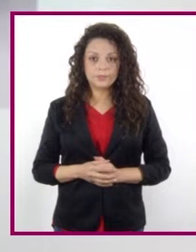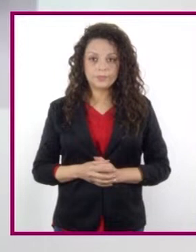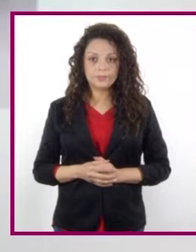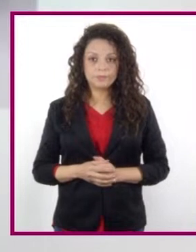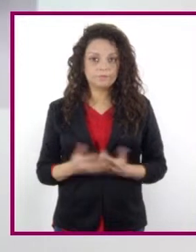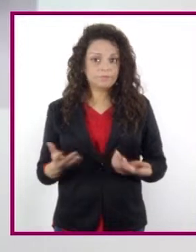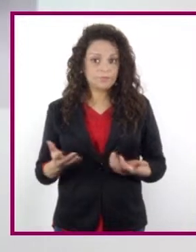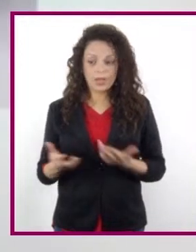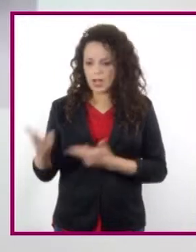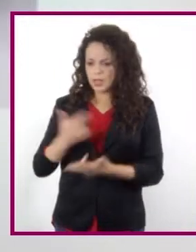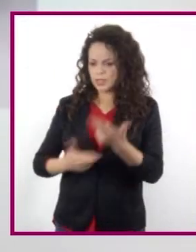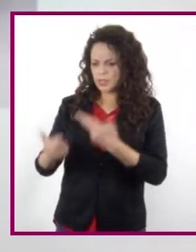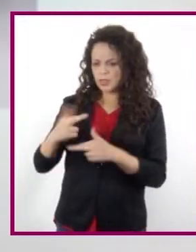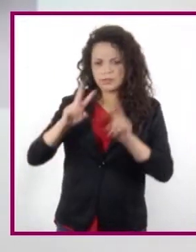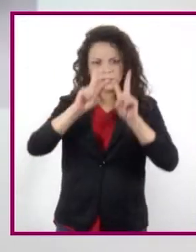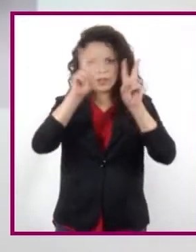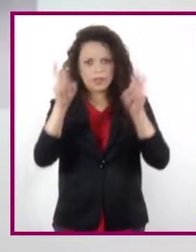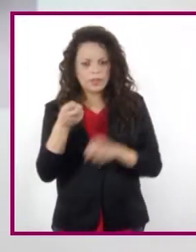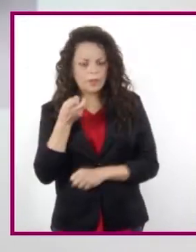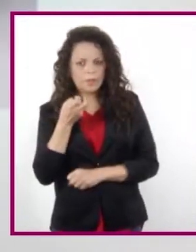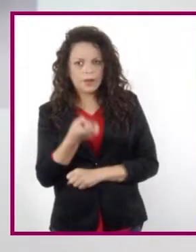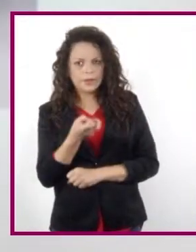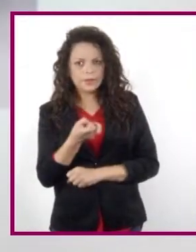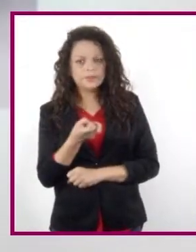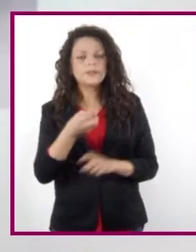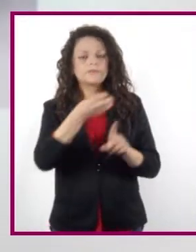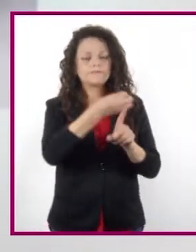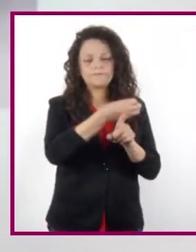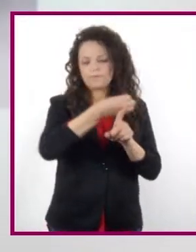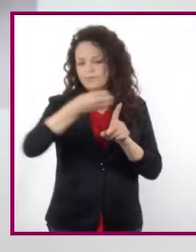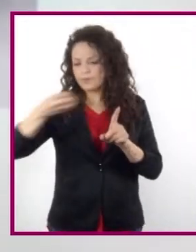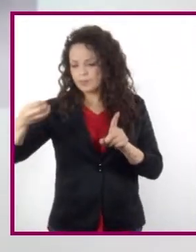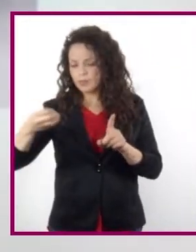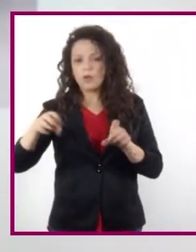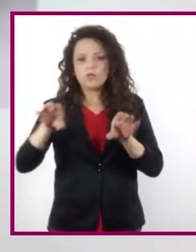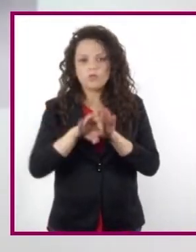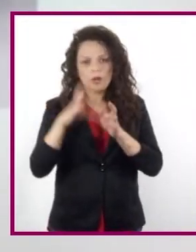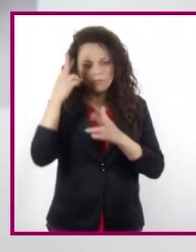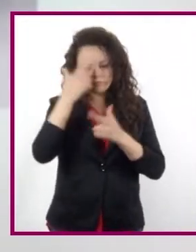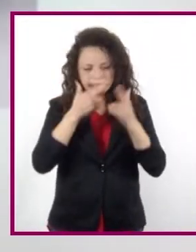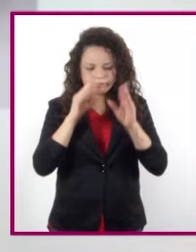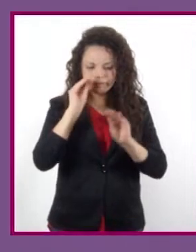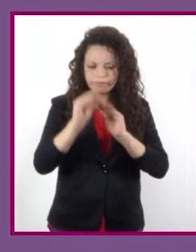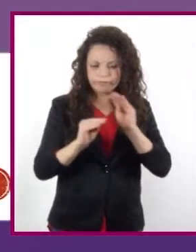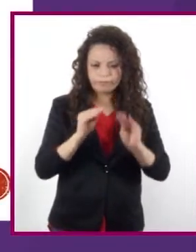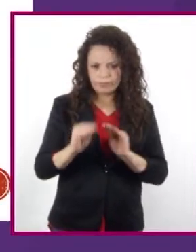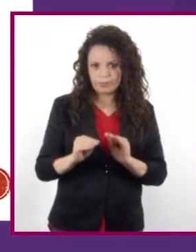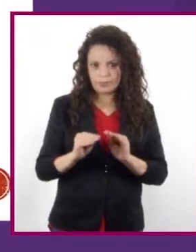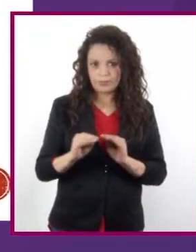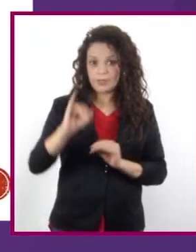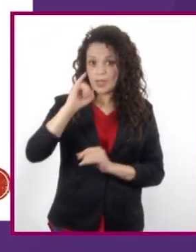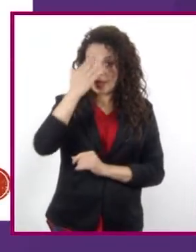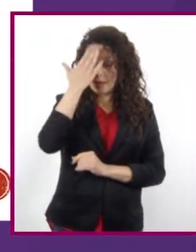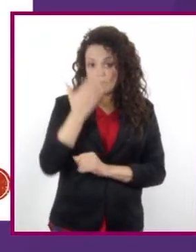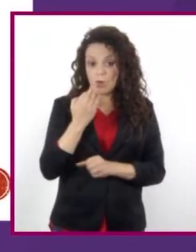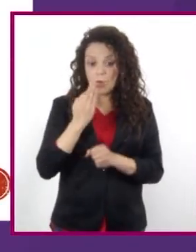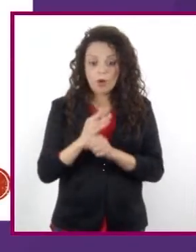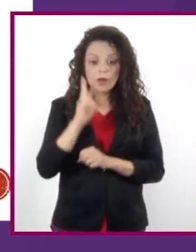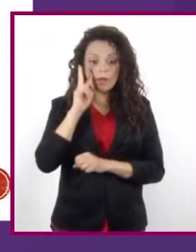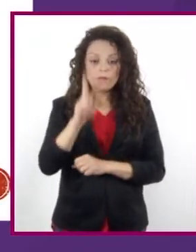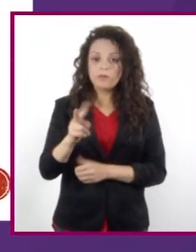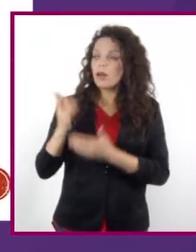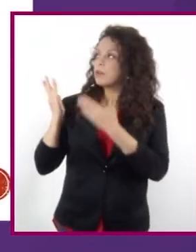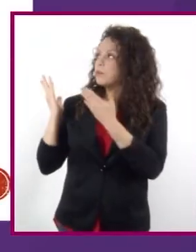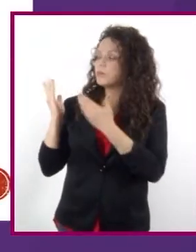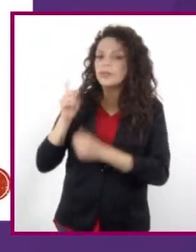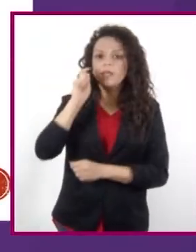Pero regresemos al tema de esta sesión, el análisis estructural. En la siguiente imagen veremos el análisis estructural